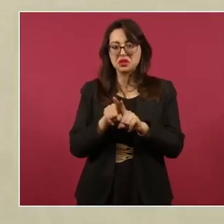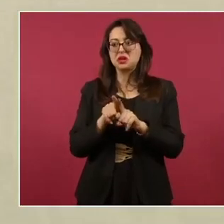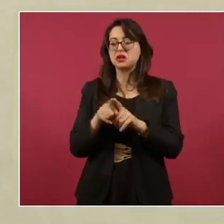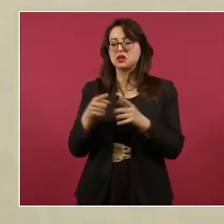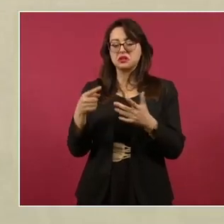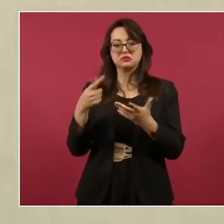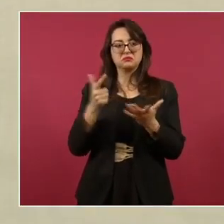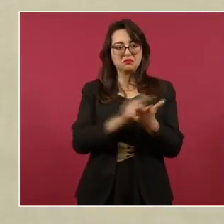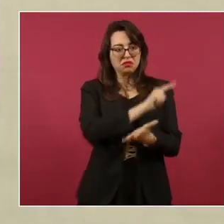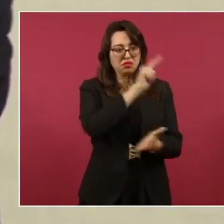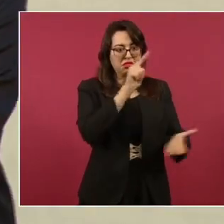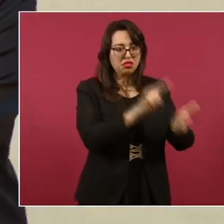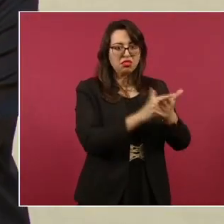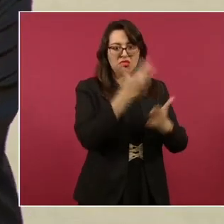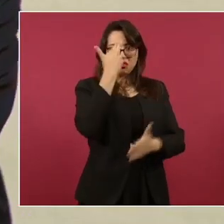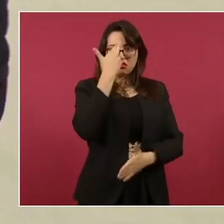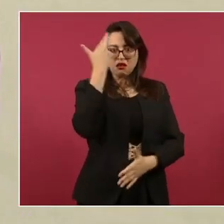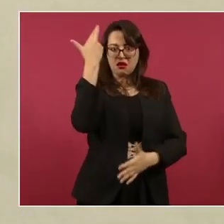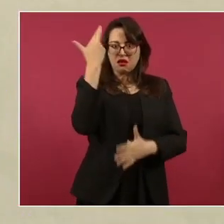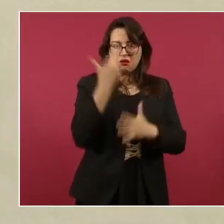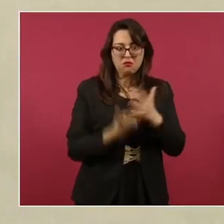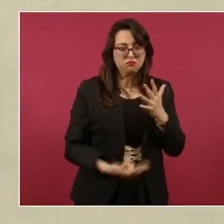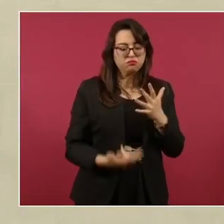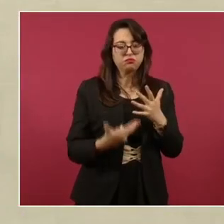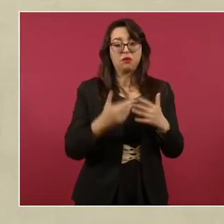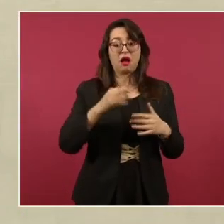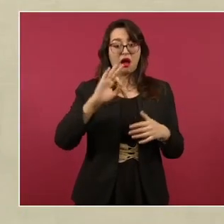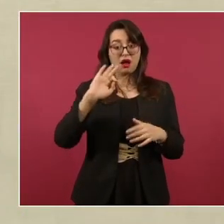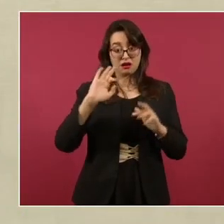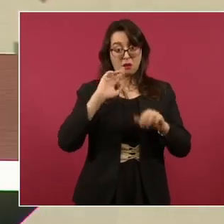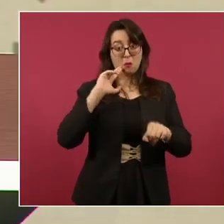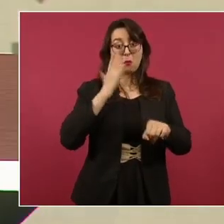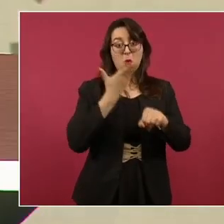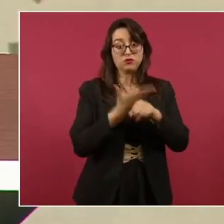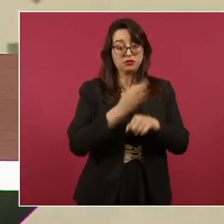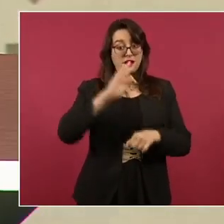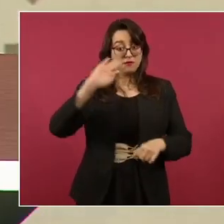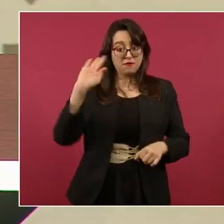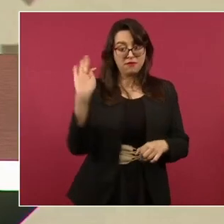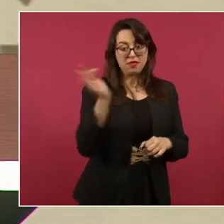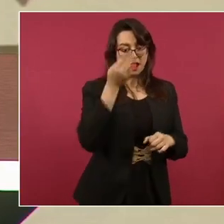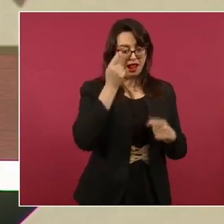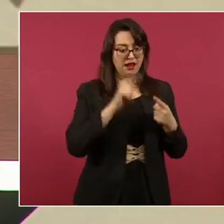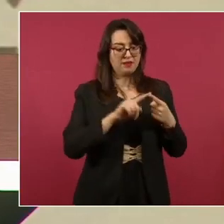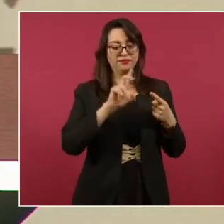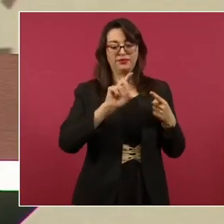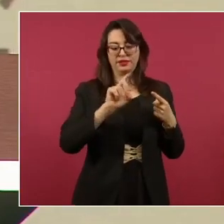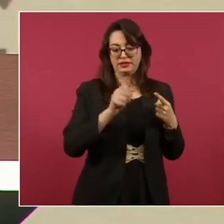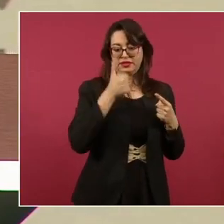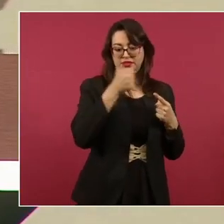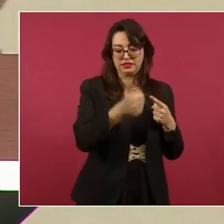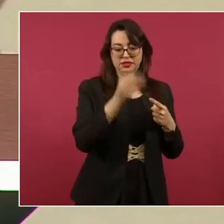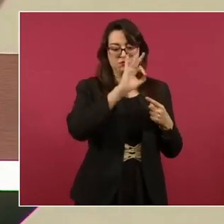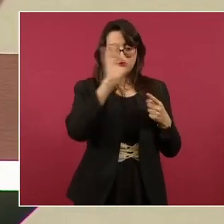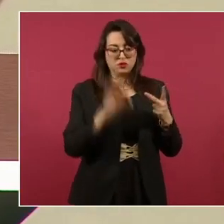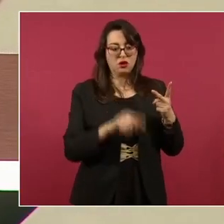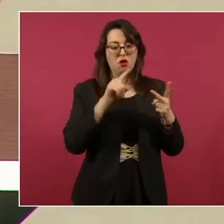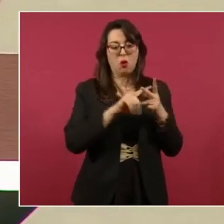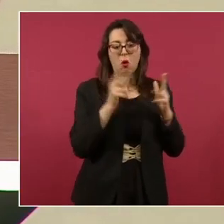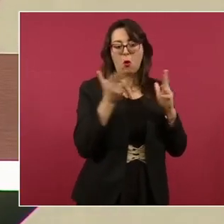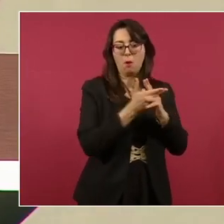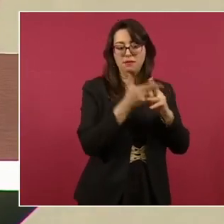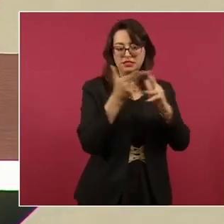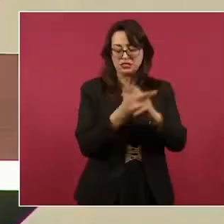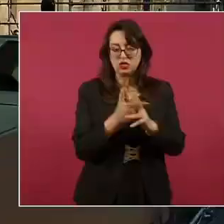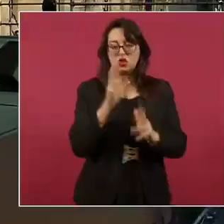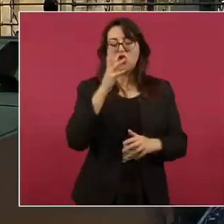fuero federal en 33%, el homicidio en 10%, el robo